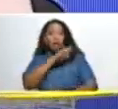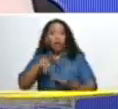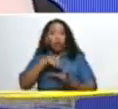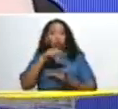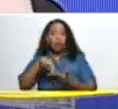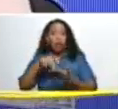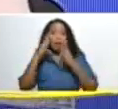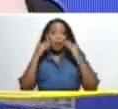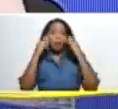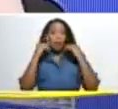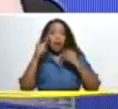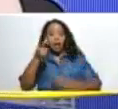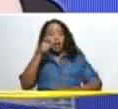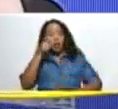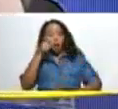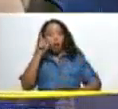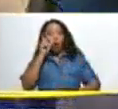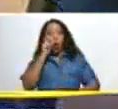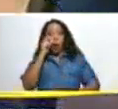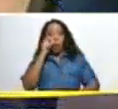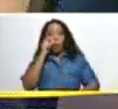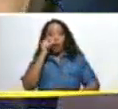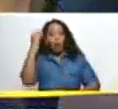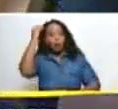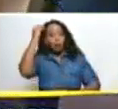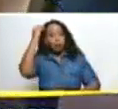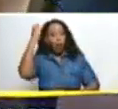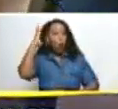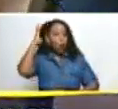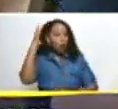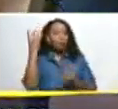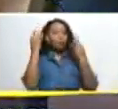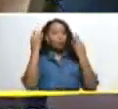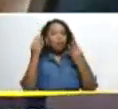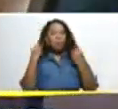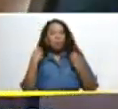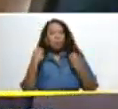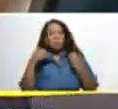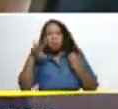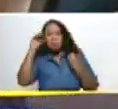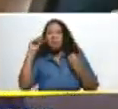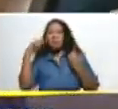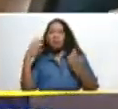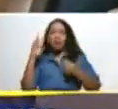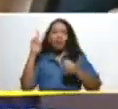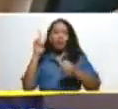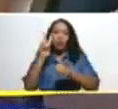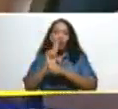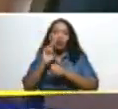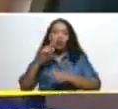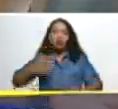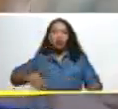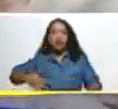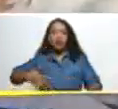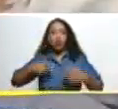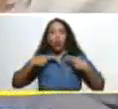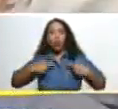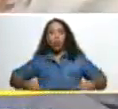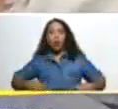Seguridad, hombres con criterios para entender lo que son la violación de derechos humanos.